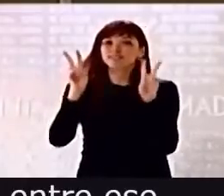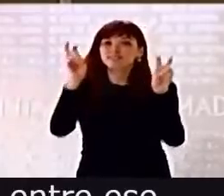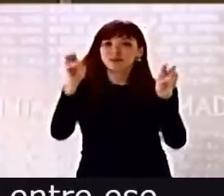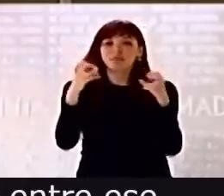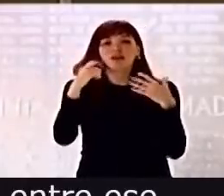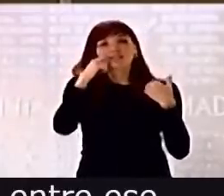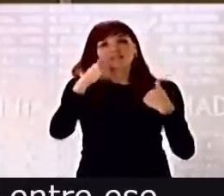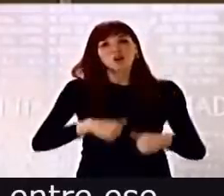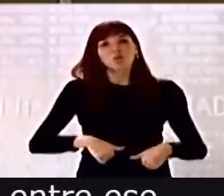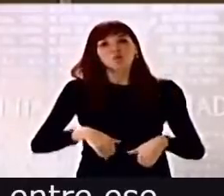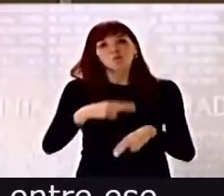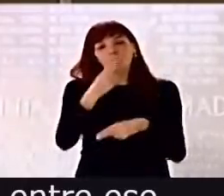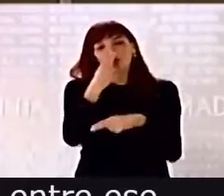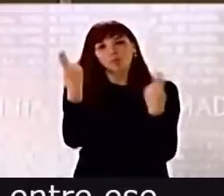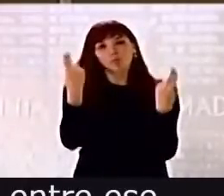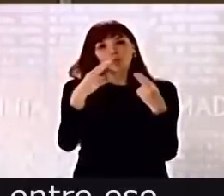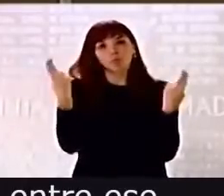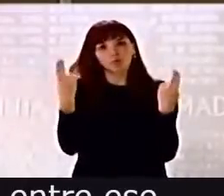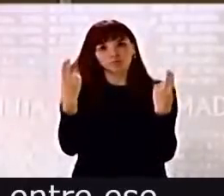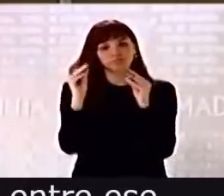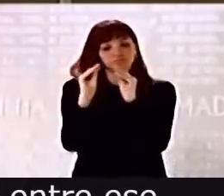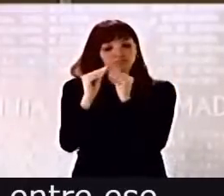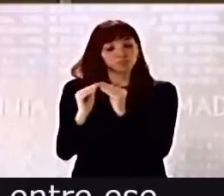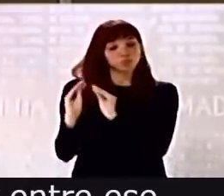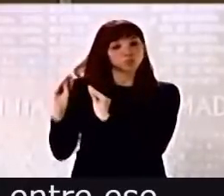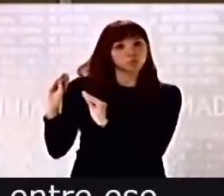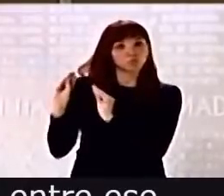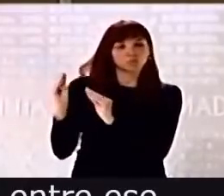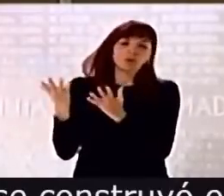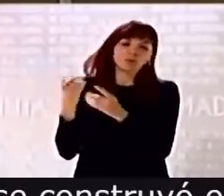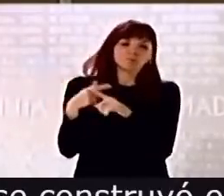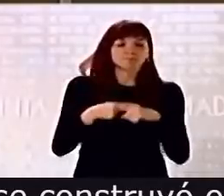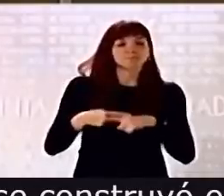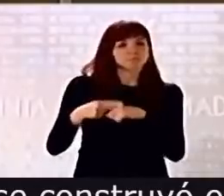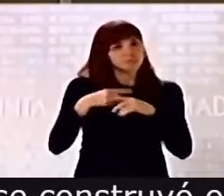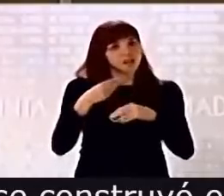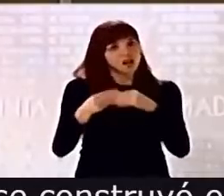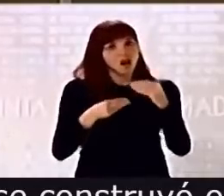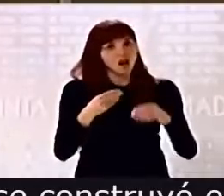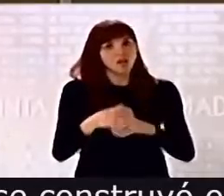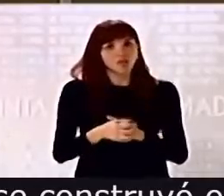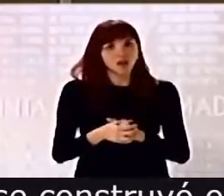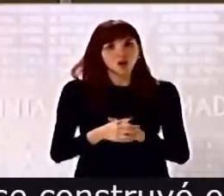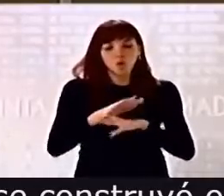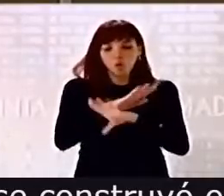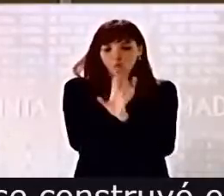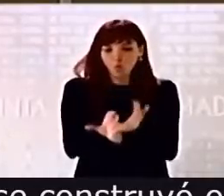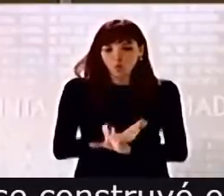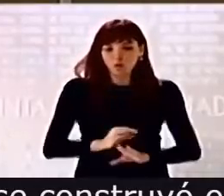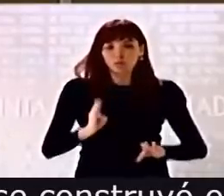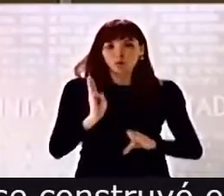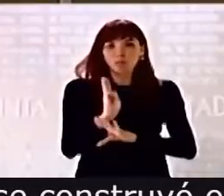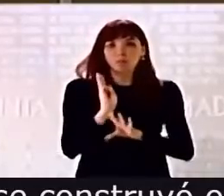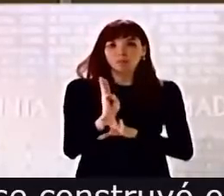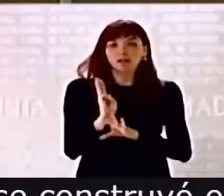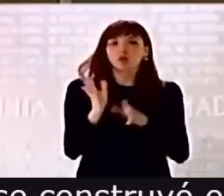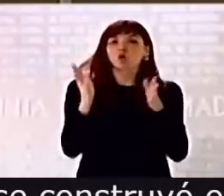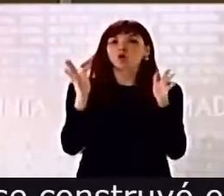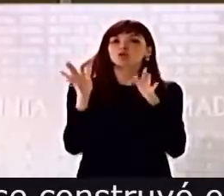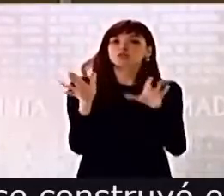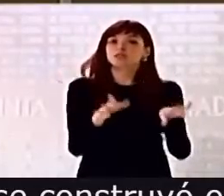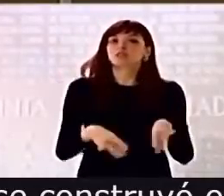pública que se construyó o que construimos entre todos en el último pleno del Consejo